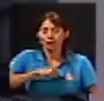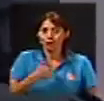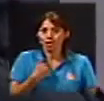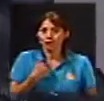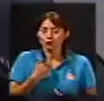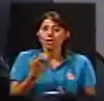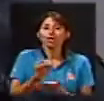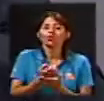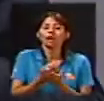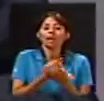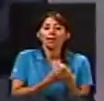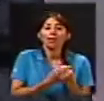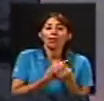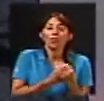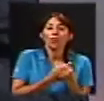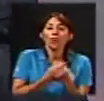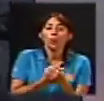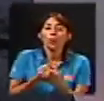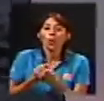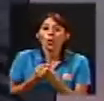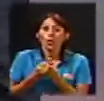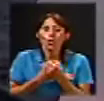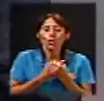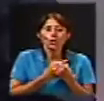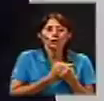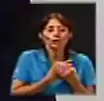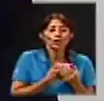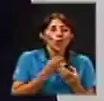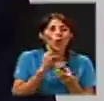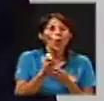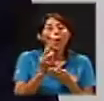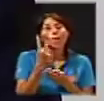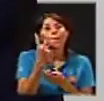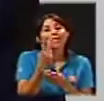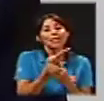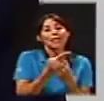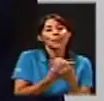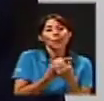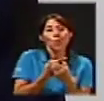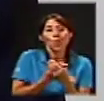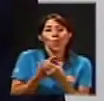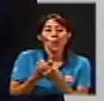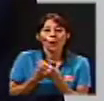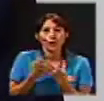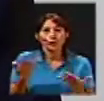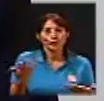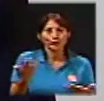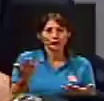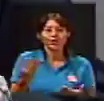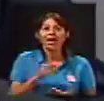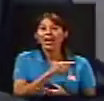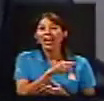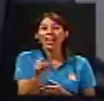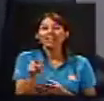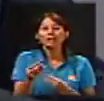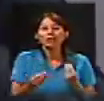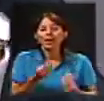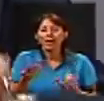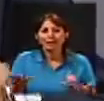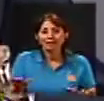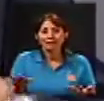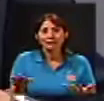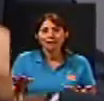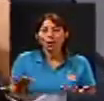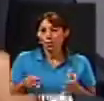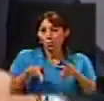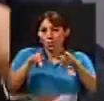economía de monopolios, duopolios y oligopolios. Sí. Y son gente... Cuando usted... Lo más